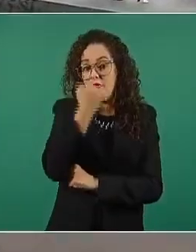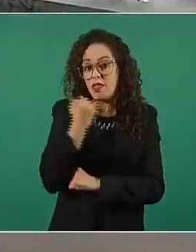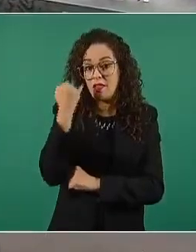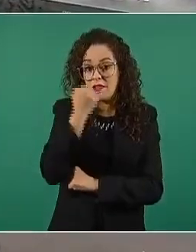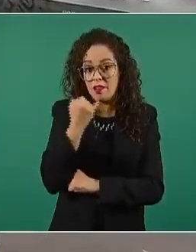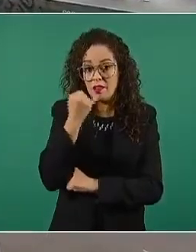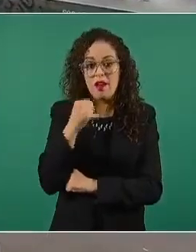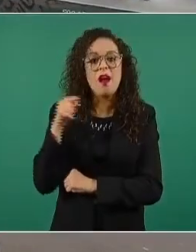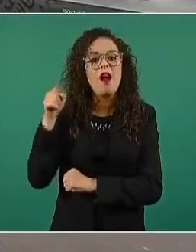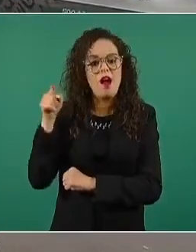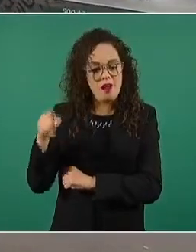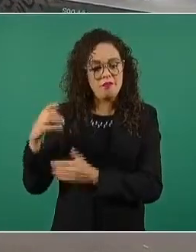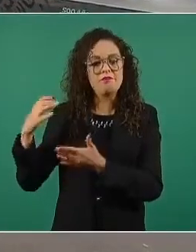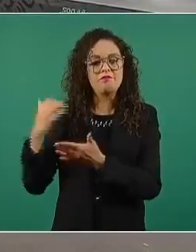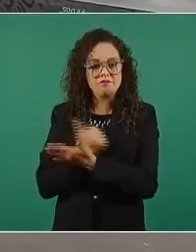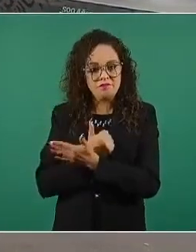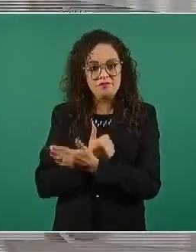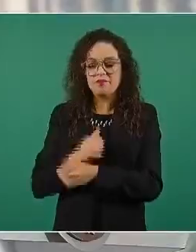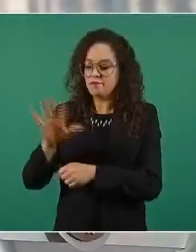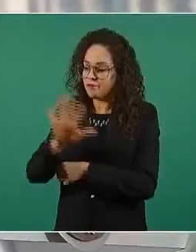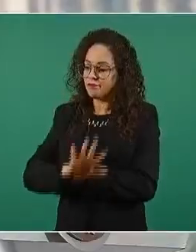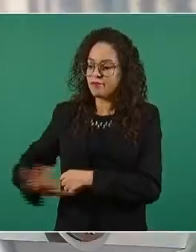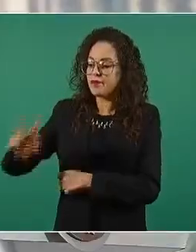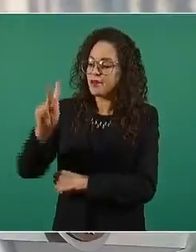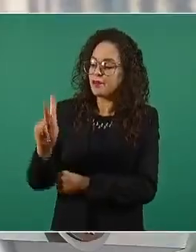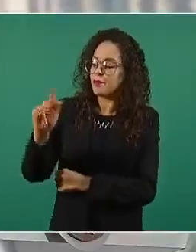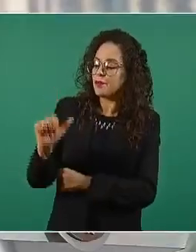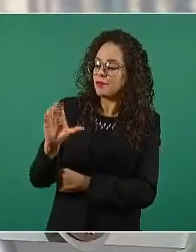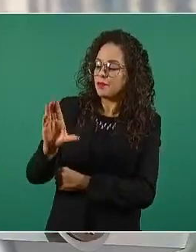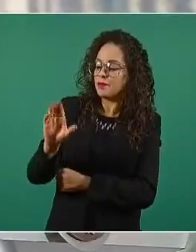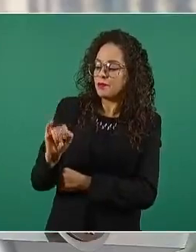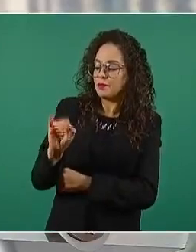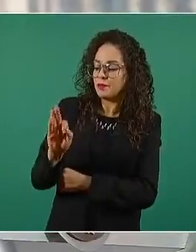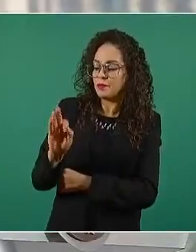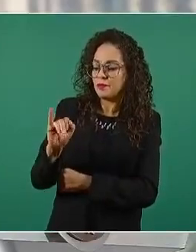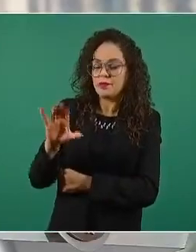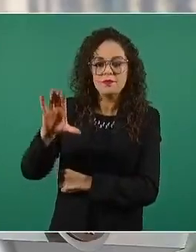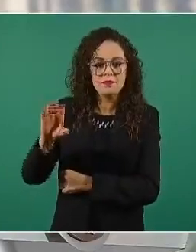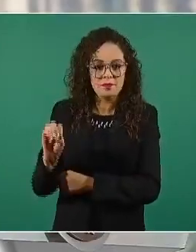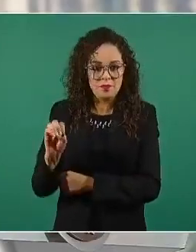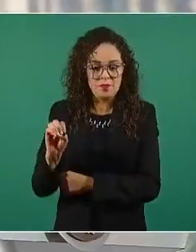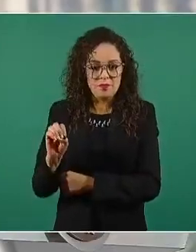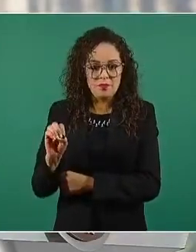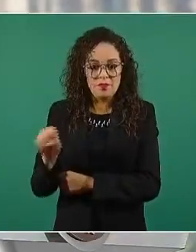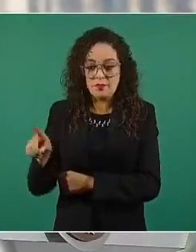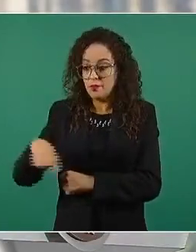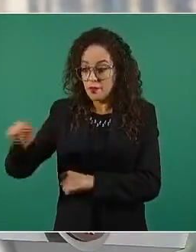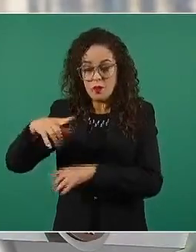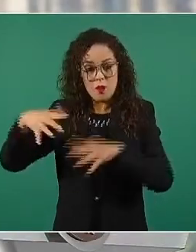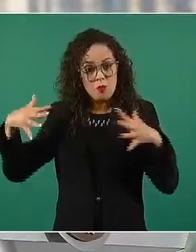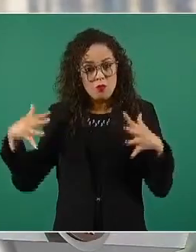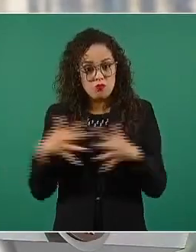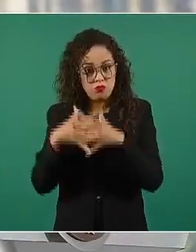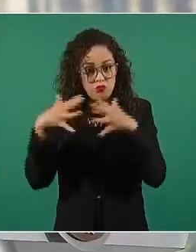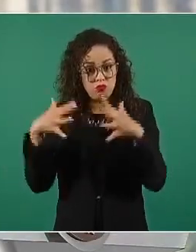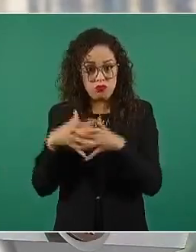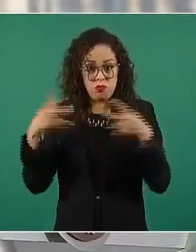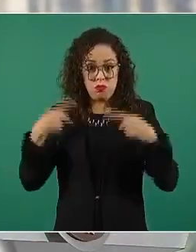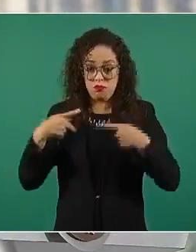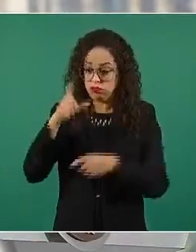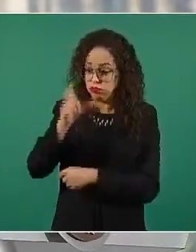návajo en el Pacífico. Los guerreros que hicieron esto